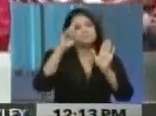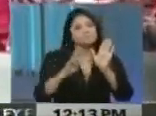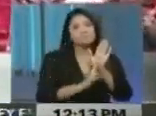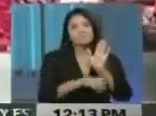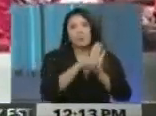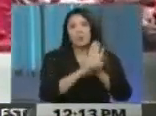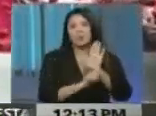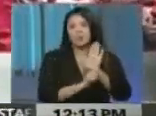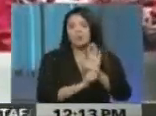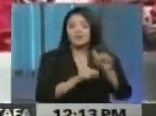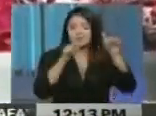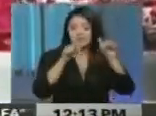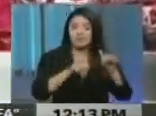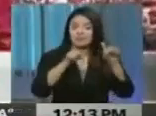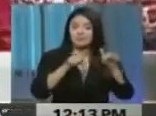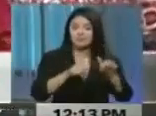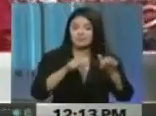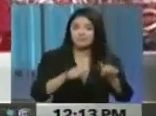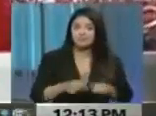Y vamos desde aquí,